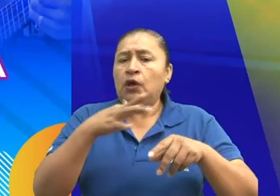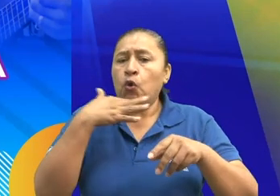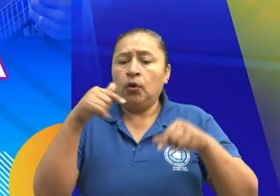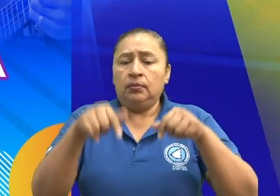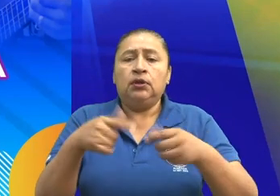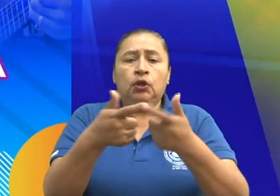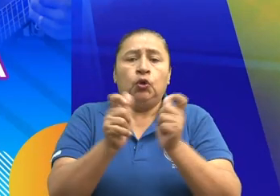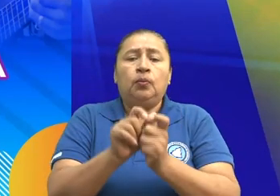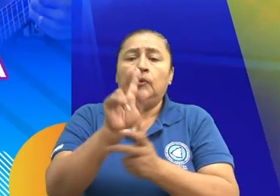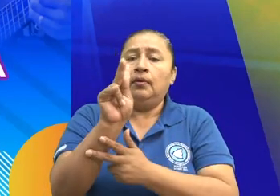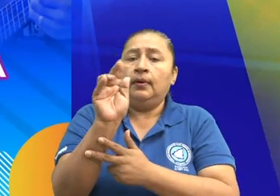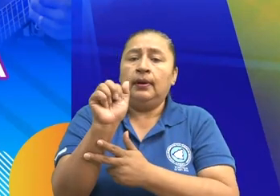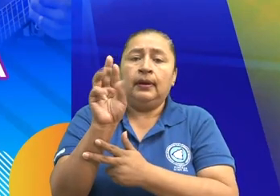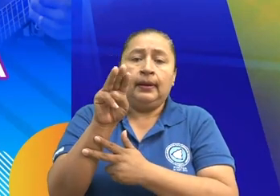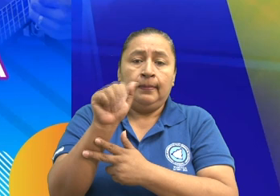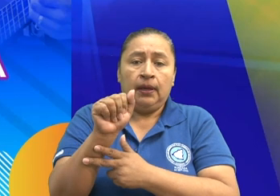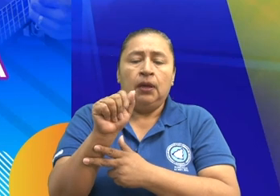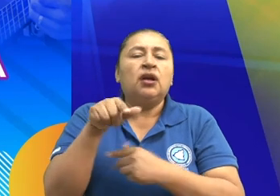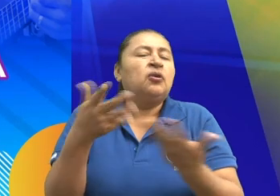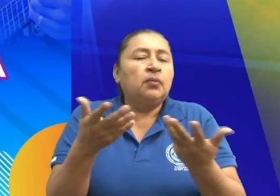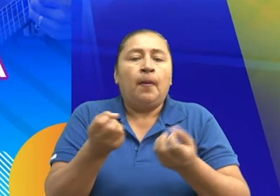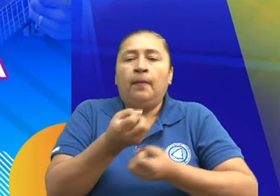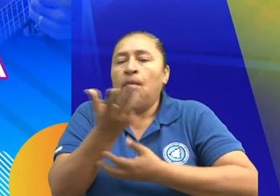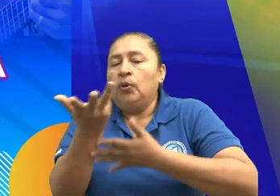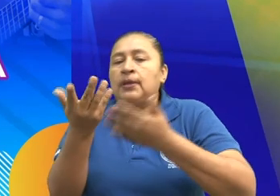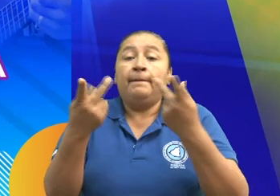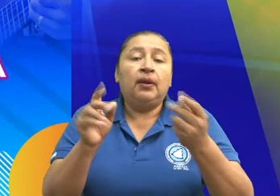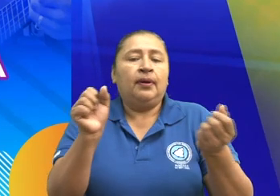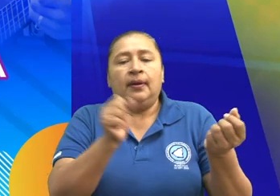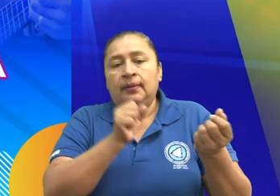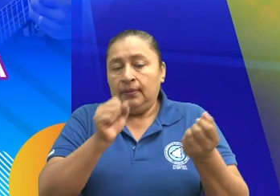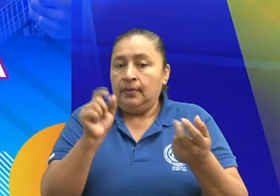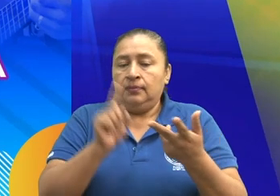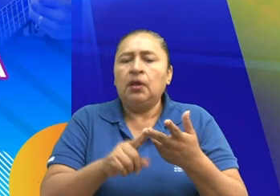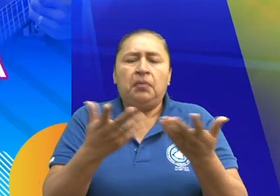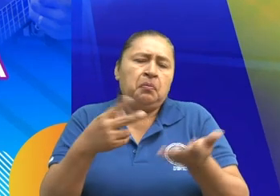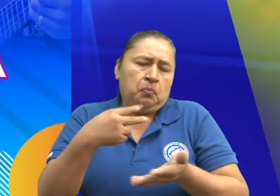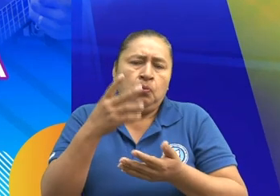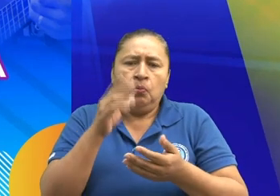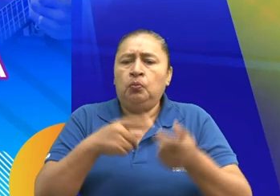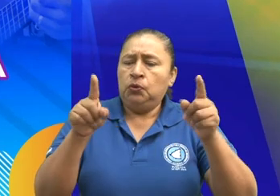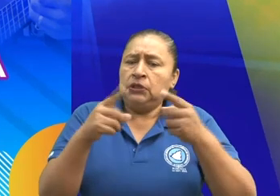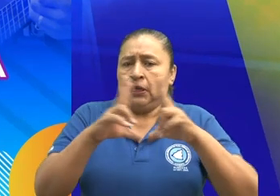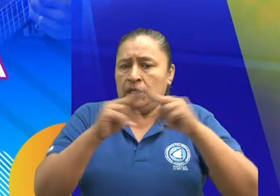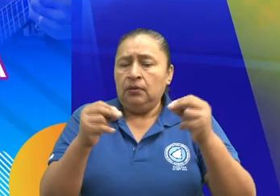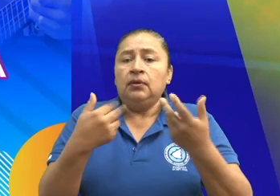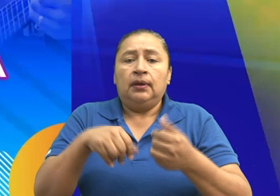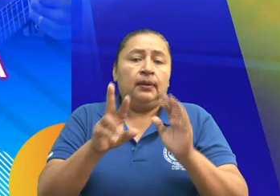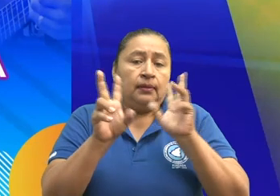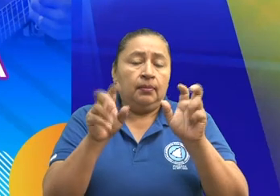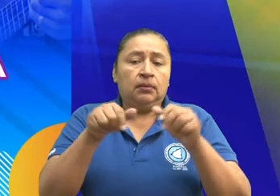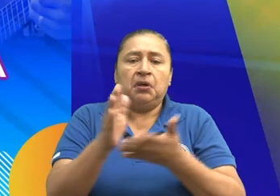tener al grupo Karma con poesía musicalizada, pero también vamos a tener música nicaragüense. En lo que respecta